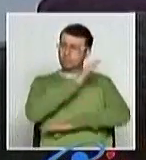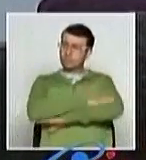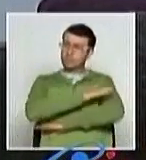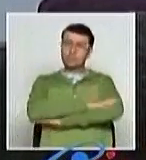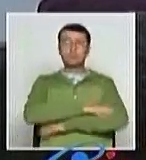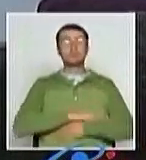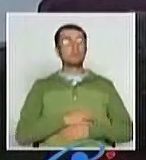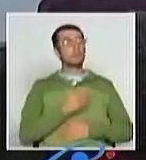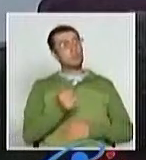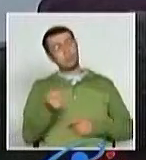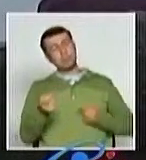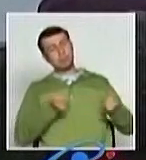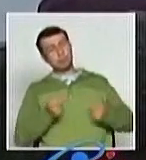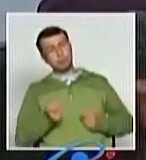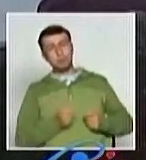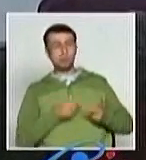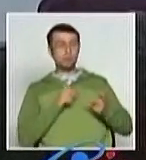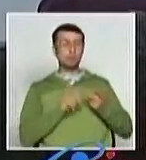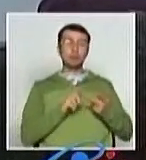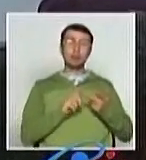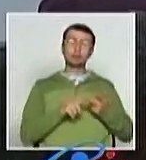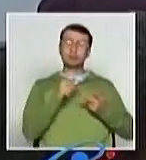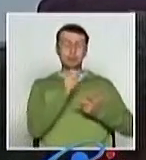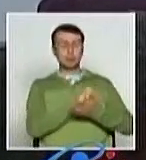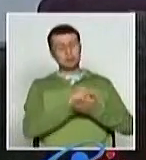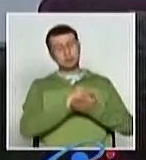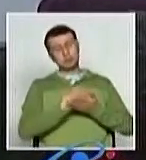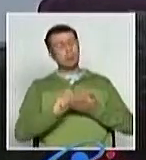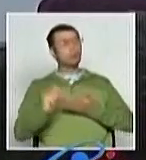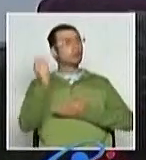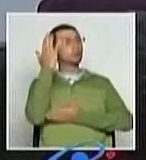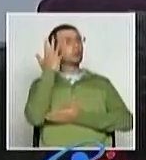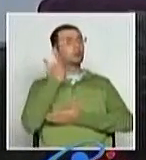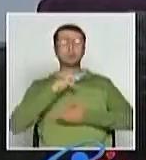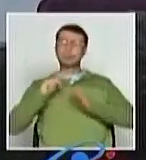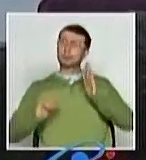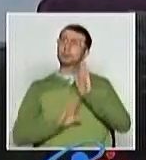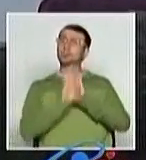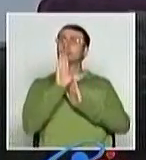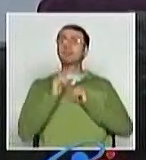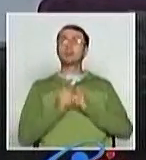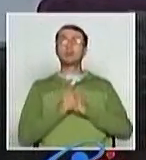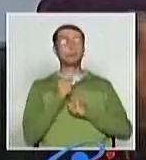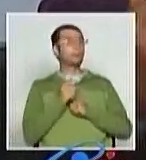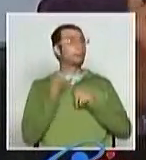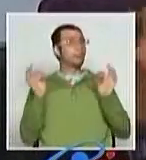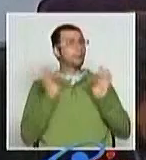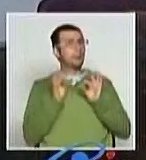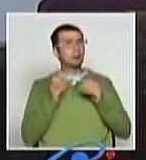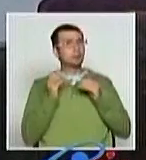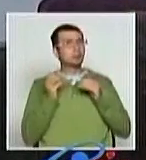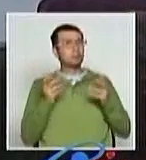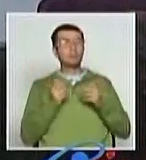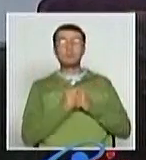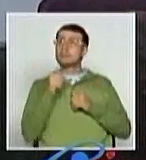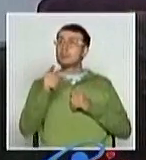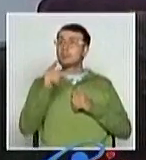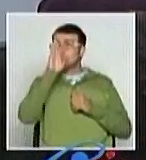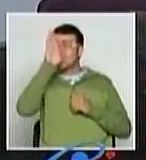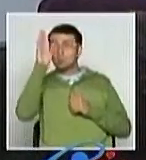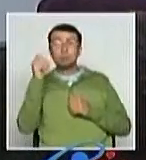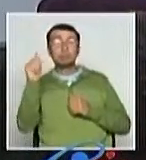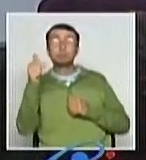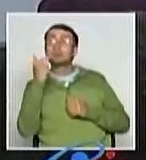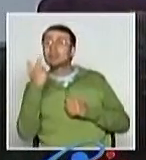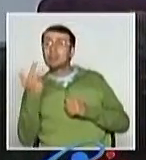técnica que se llama el Diario del bienestar Para qué sirve el Diario del bienestar Pues por muy sencillo la psicología tradicional le decía antes al